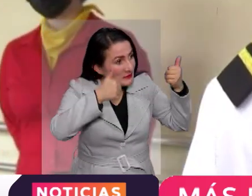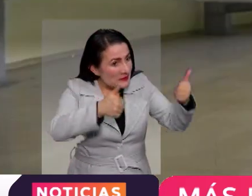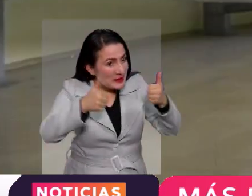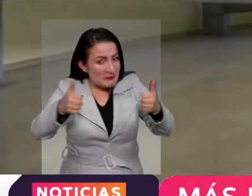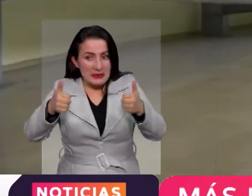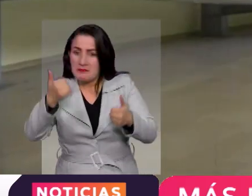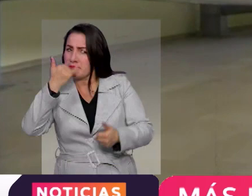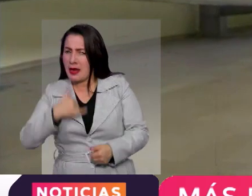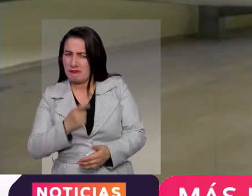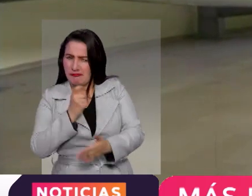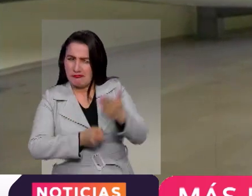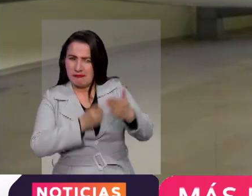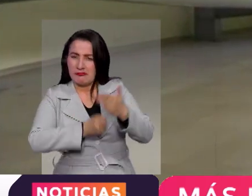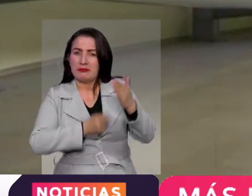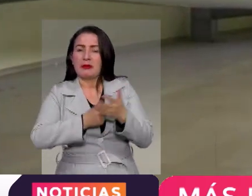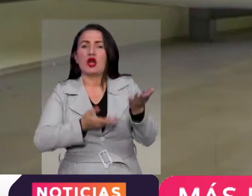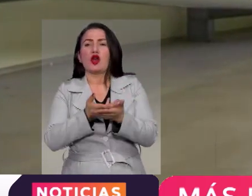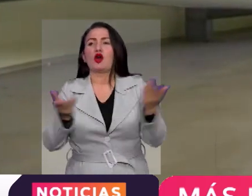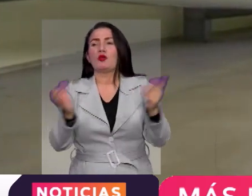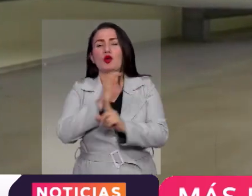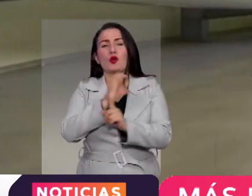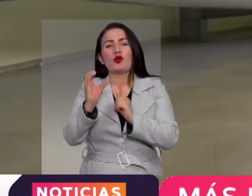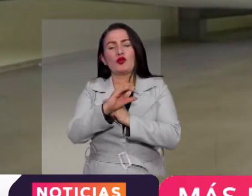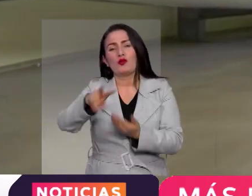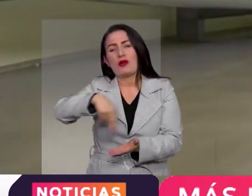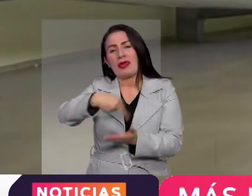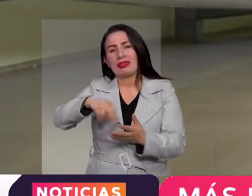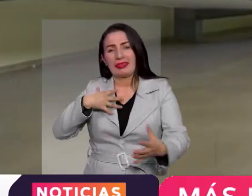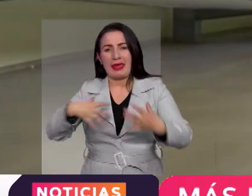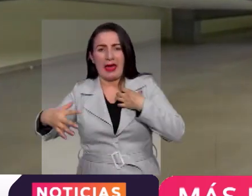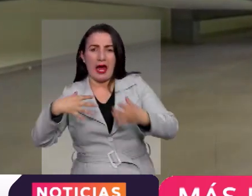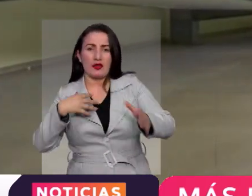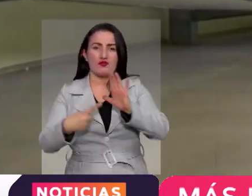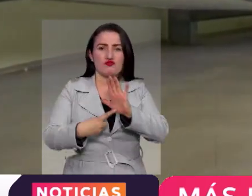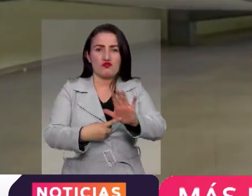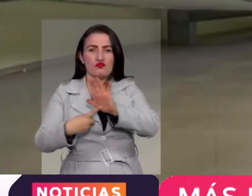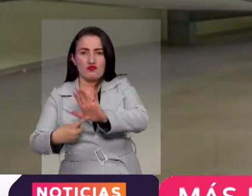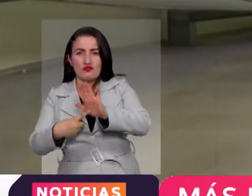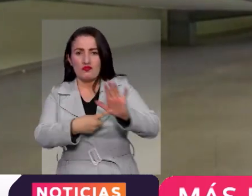las cosas bien se espera que colectivos culturales de danza y teatro realicen otras muestras durante la estrategia